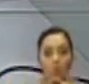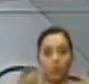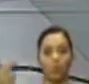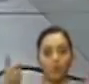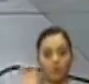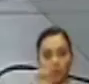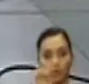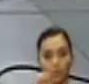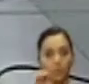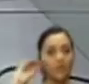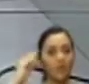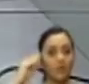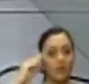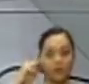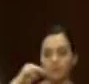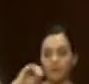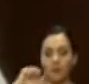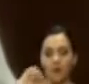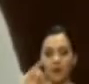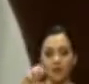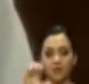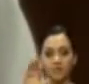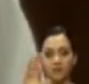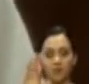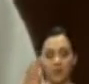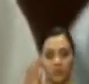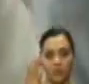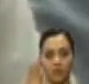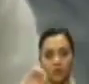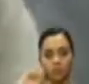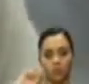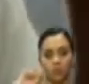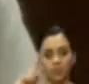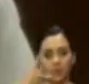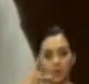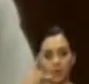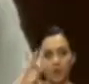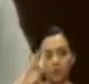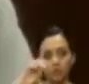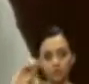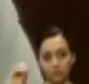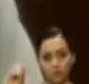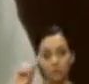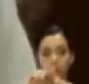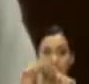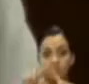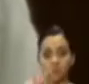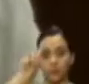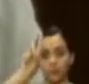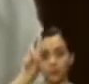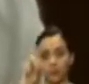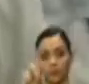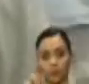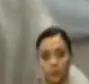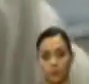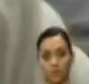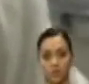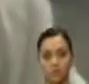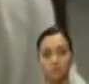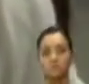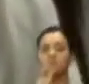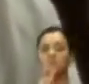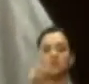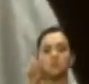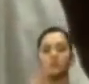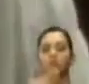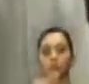por Radio Majestad, por Radio Superca 800. La ronda de preguntas son cuestionarios que han entrado